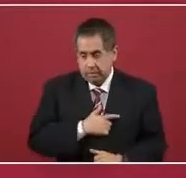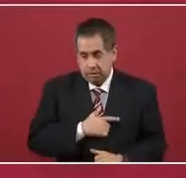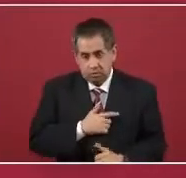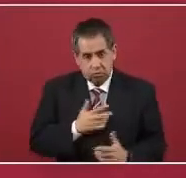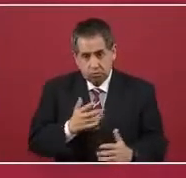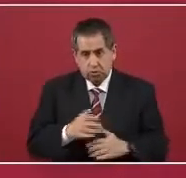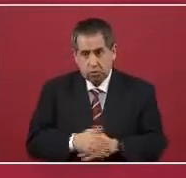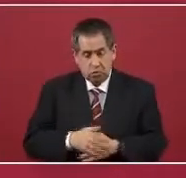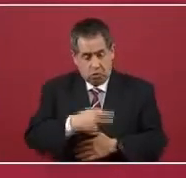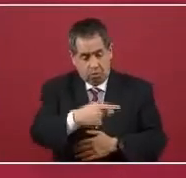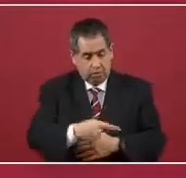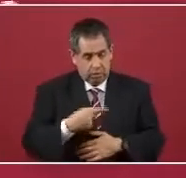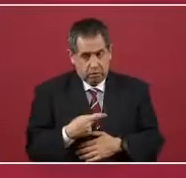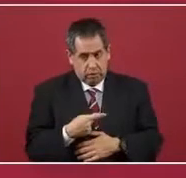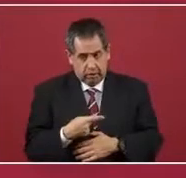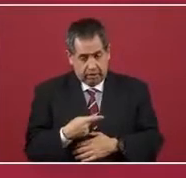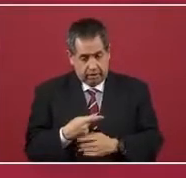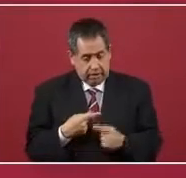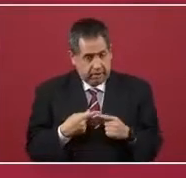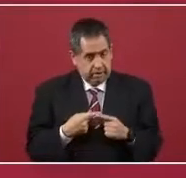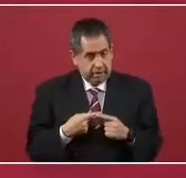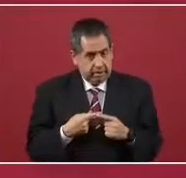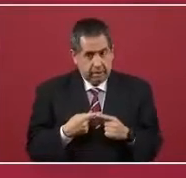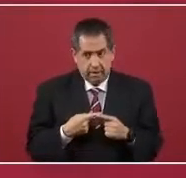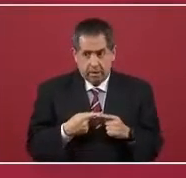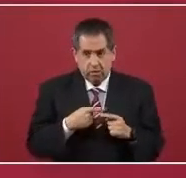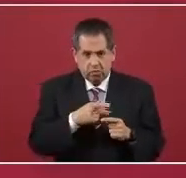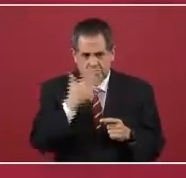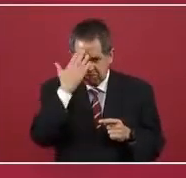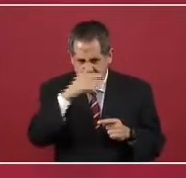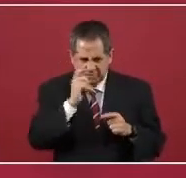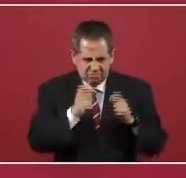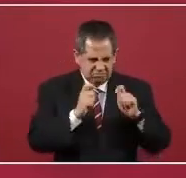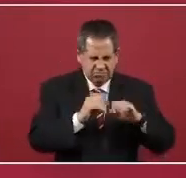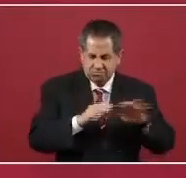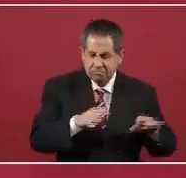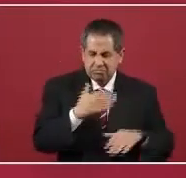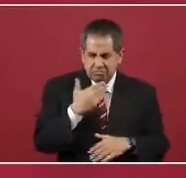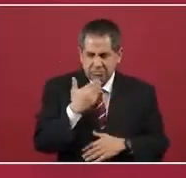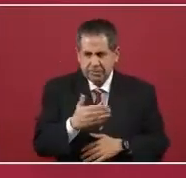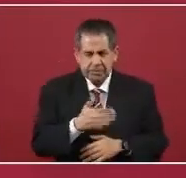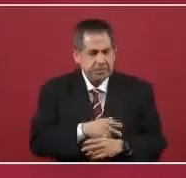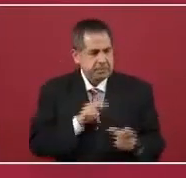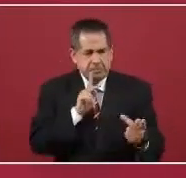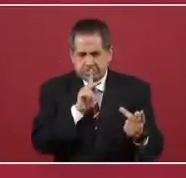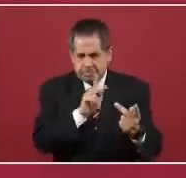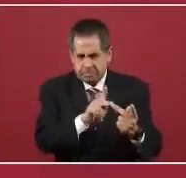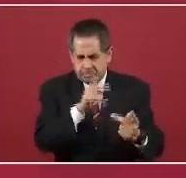como pregunta, porque está muy informado. Y además coincido,